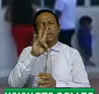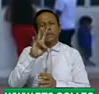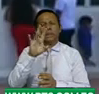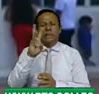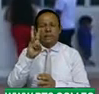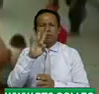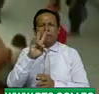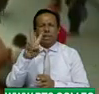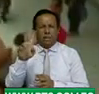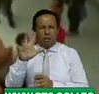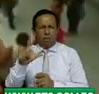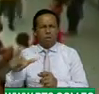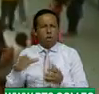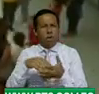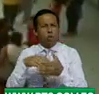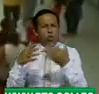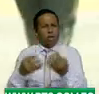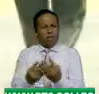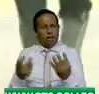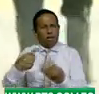1.866.625 estudiantes y